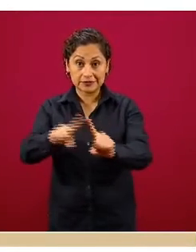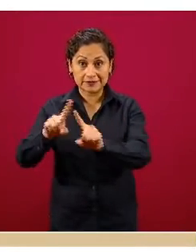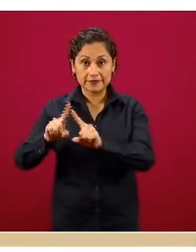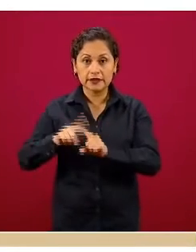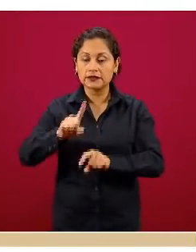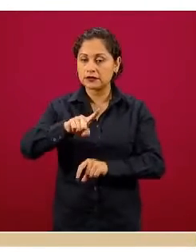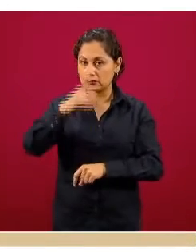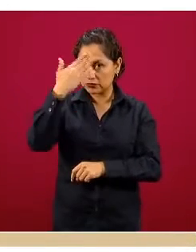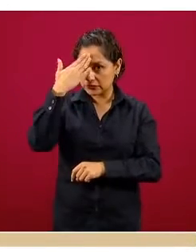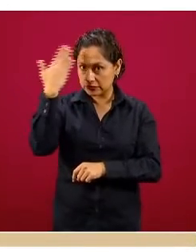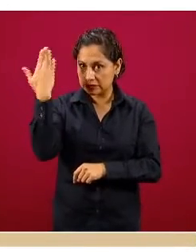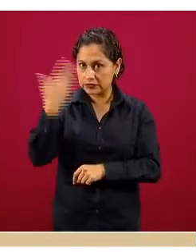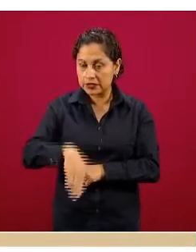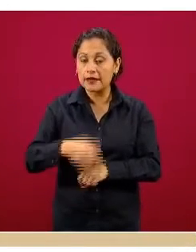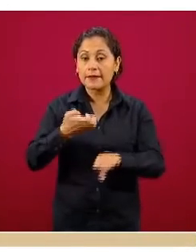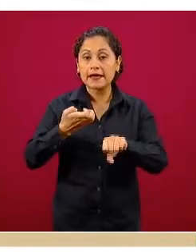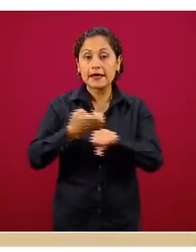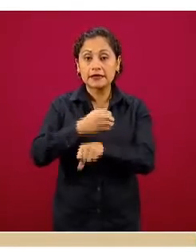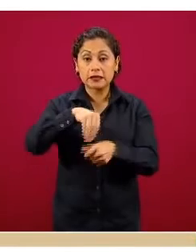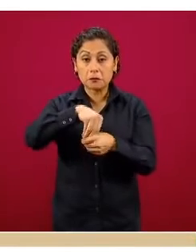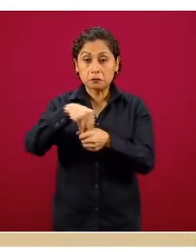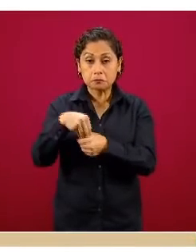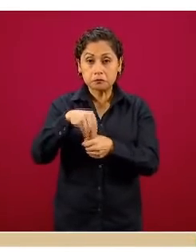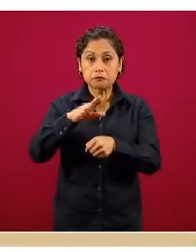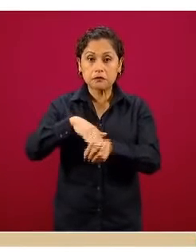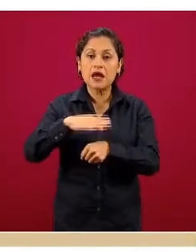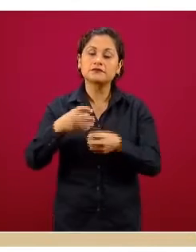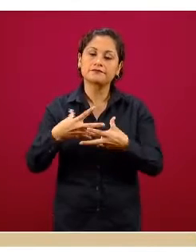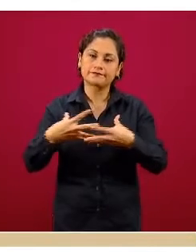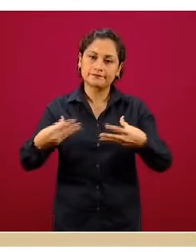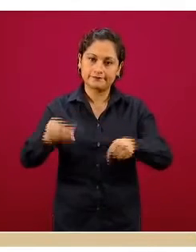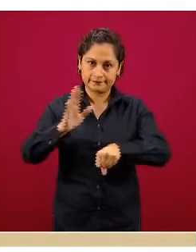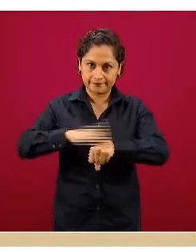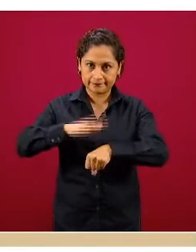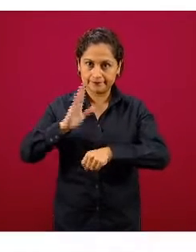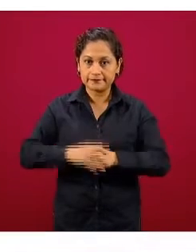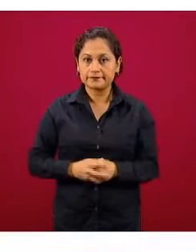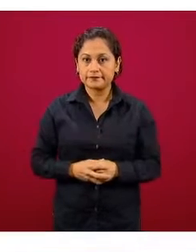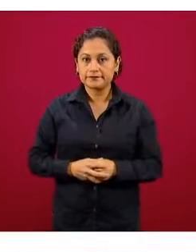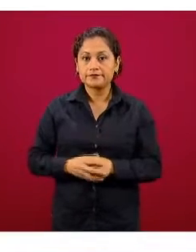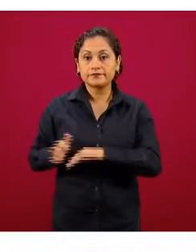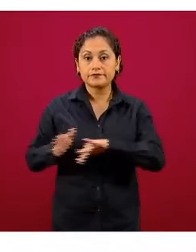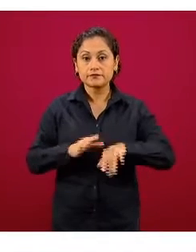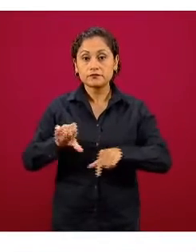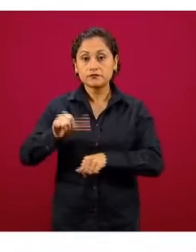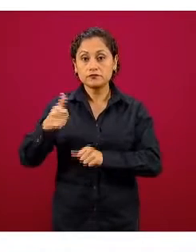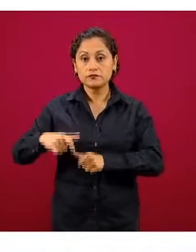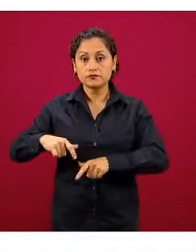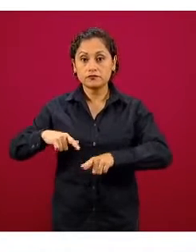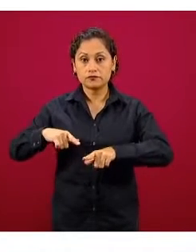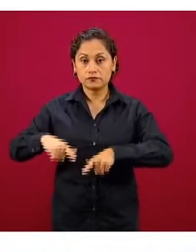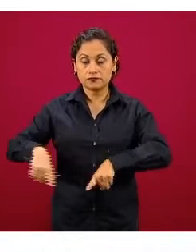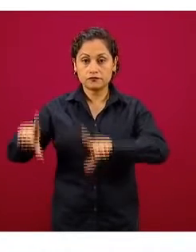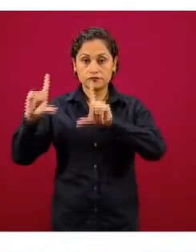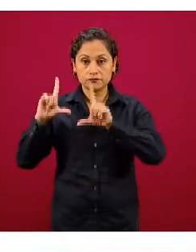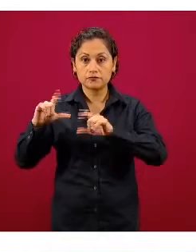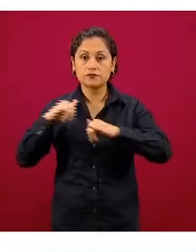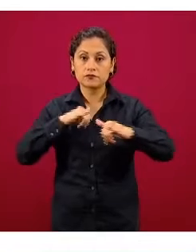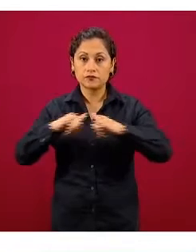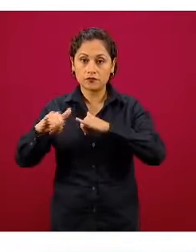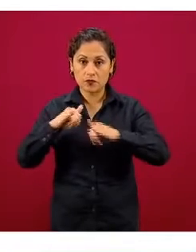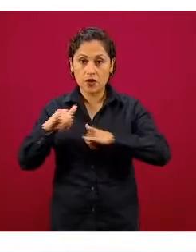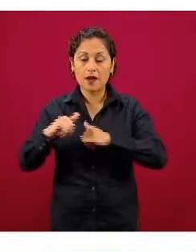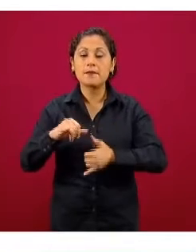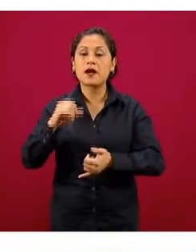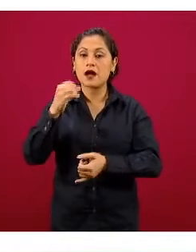carga poblacional, lógicamente tienen mayor transmisión. En la siguiente veremos la distribución del mapa, pero ahora solo con la epidemia activa